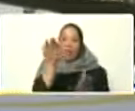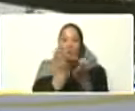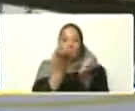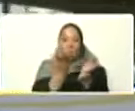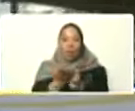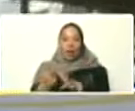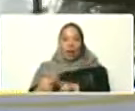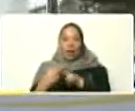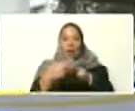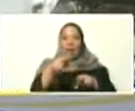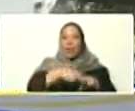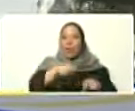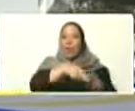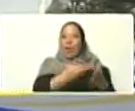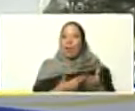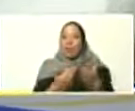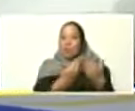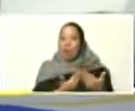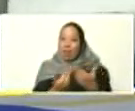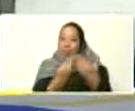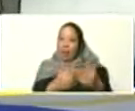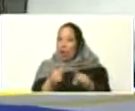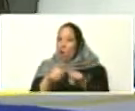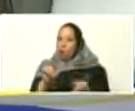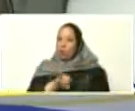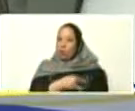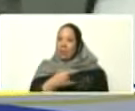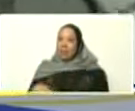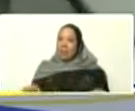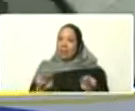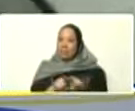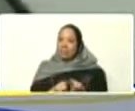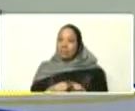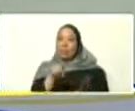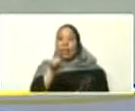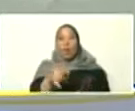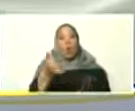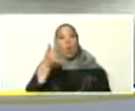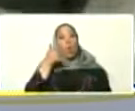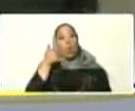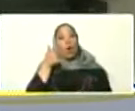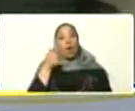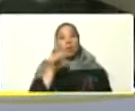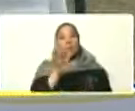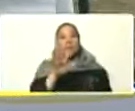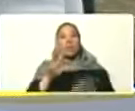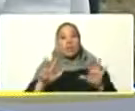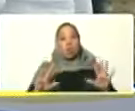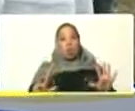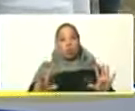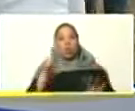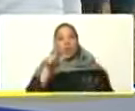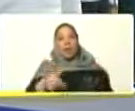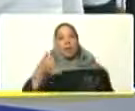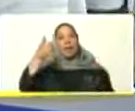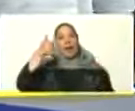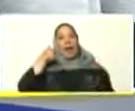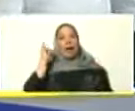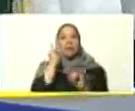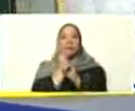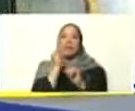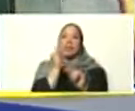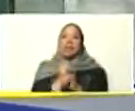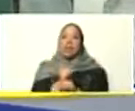todo, en el 1x10, en la Ben App, en la línea 58. Entonces, ¿cuál